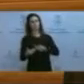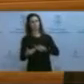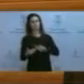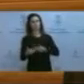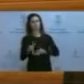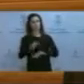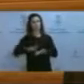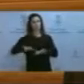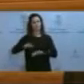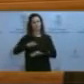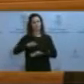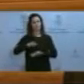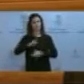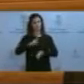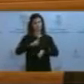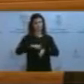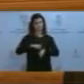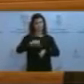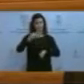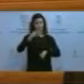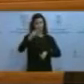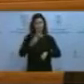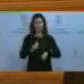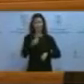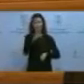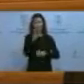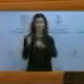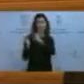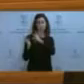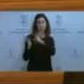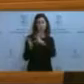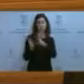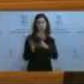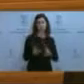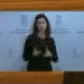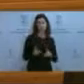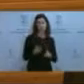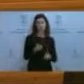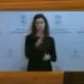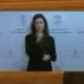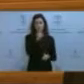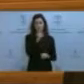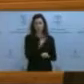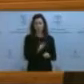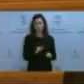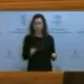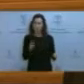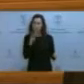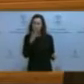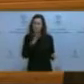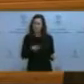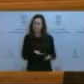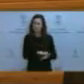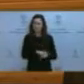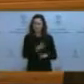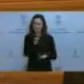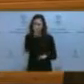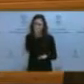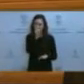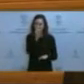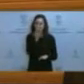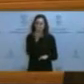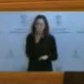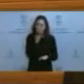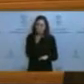hubiera hecho en tiempo y forma, hoy tendríamos una cuantificación que seguramente el primer interesado en que no se sepa esa cuantificación es el propio Gobierno socialista asturiano.